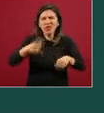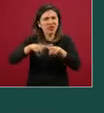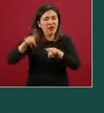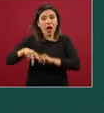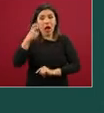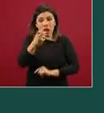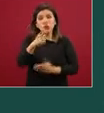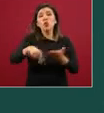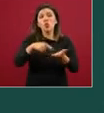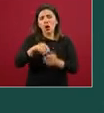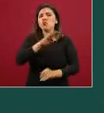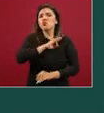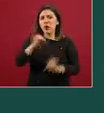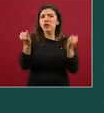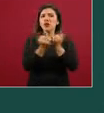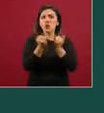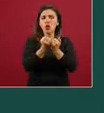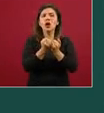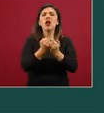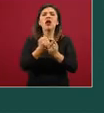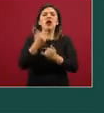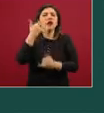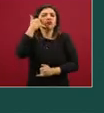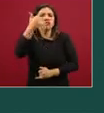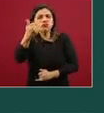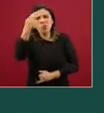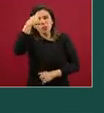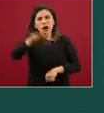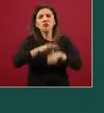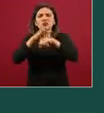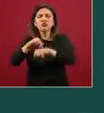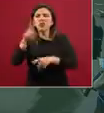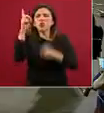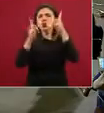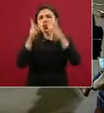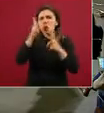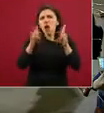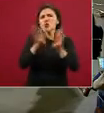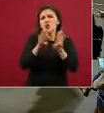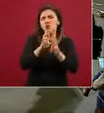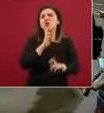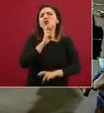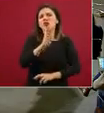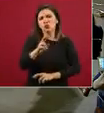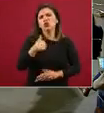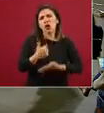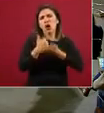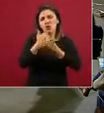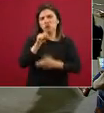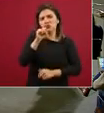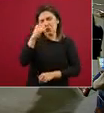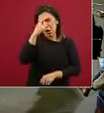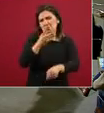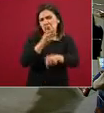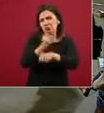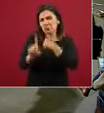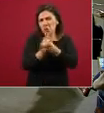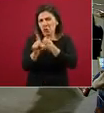ese lugar podemos canalizar sus inquietudes y darles una solución.